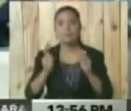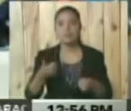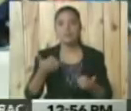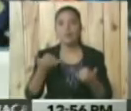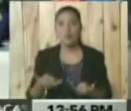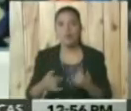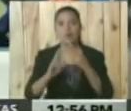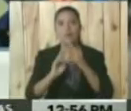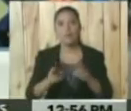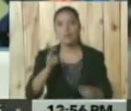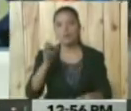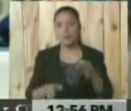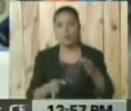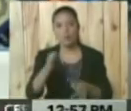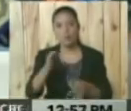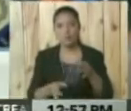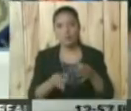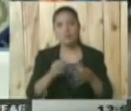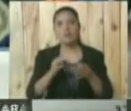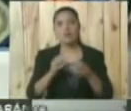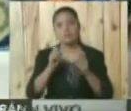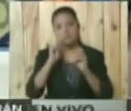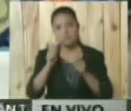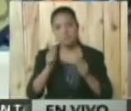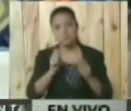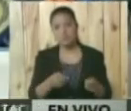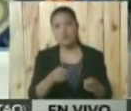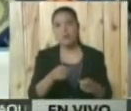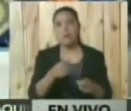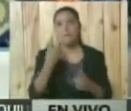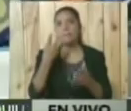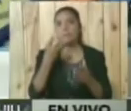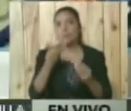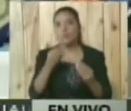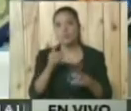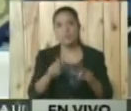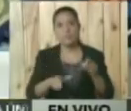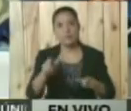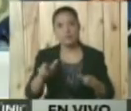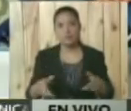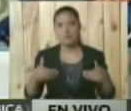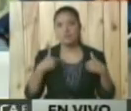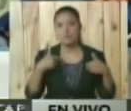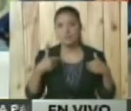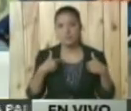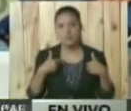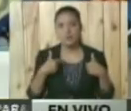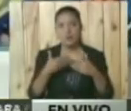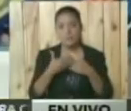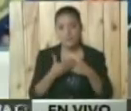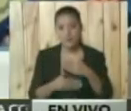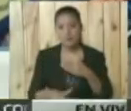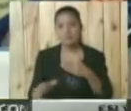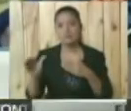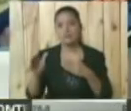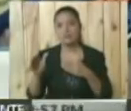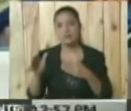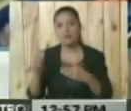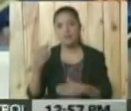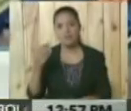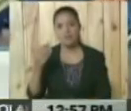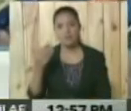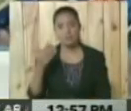justicia en la reparación de las miles de víctimas que se generaron a partir del gigantesco fraude